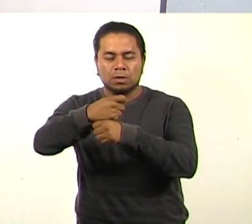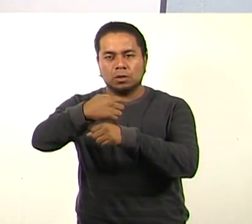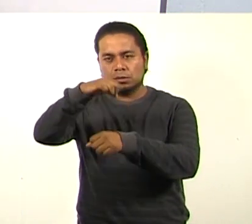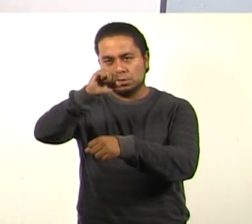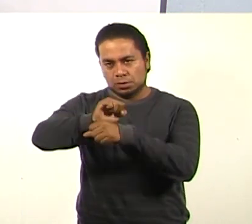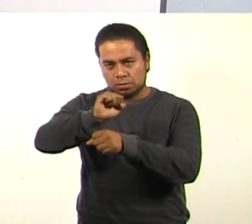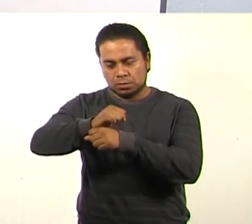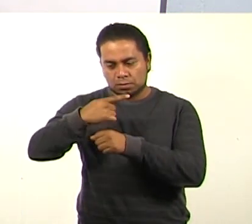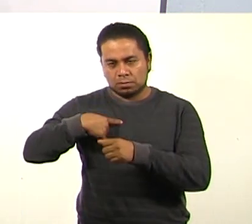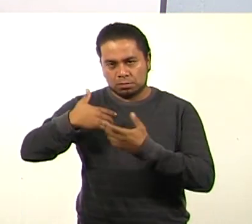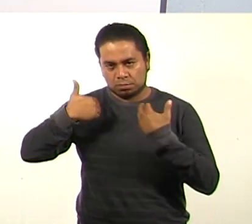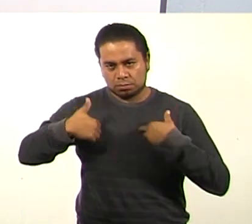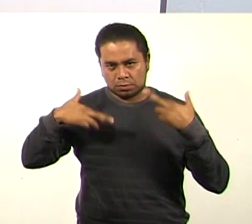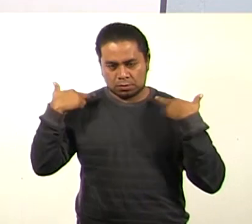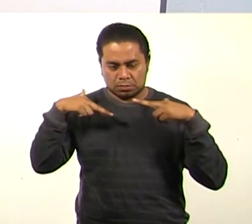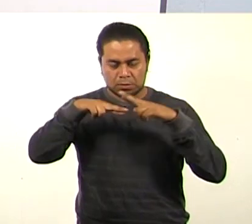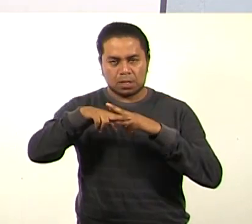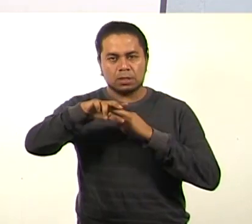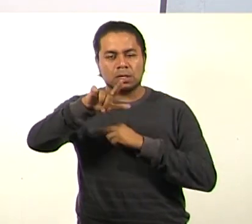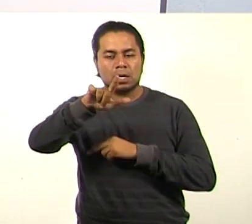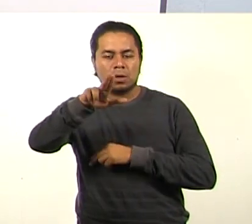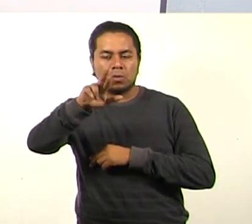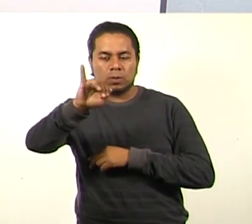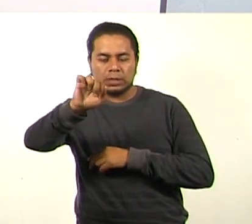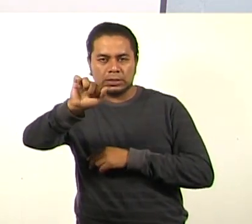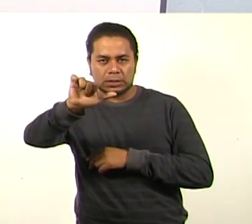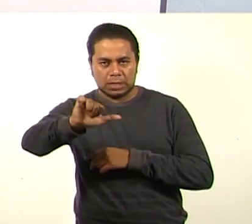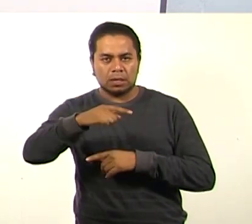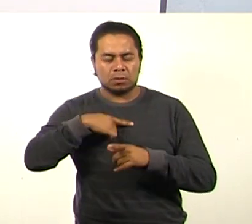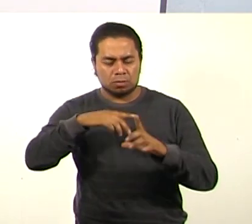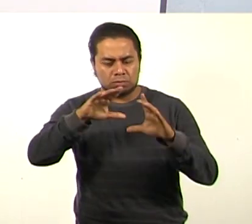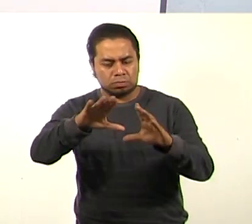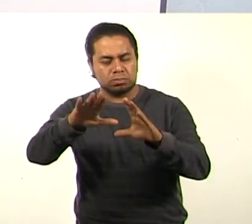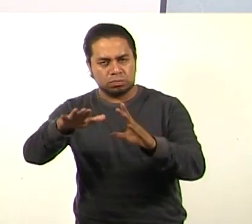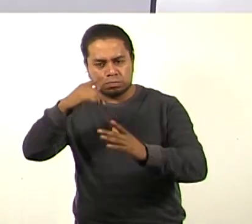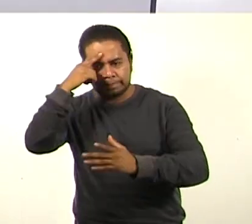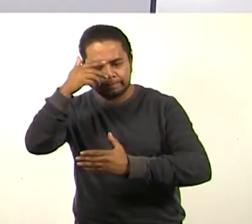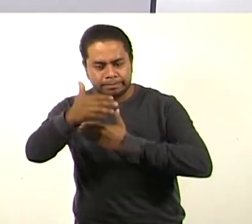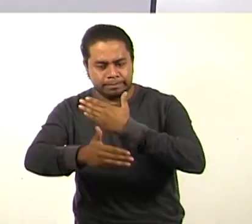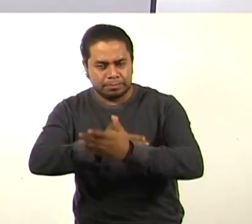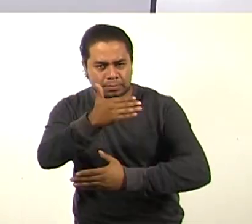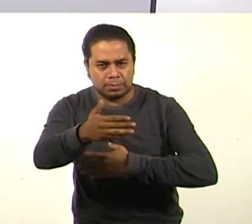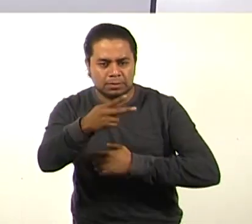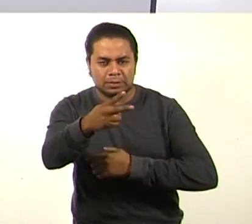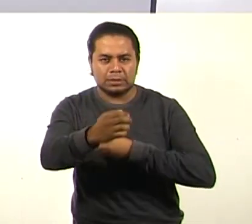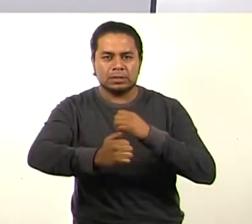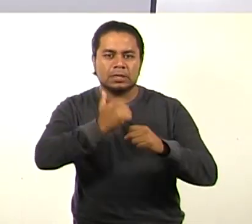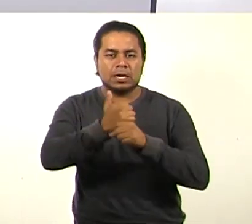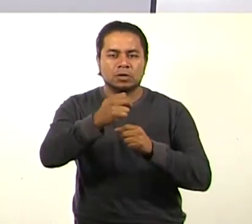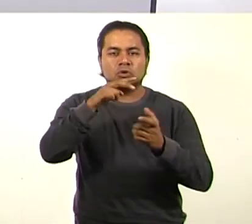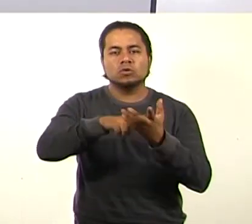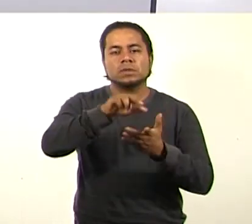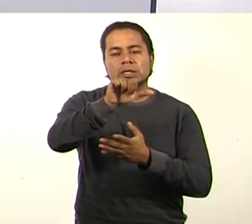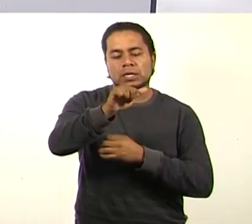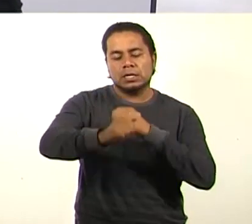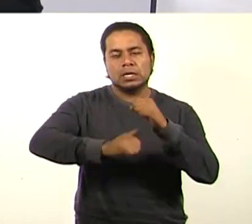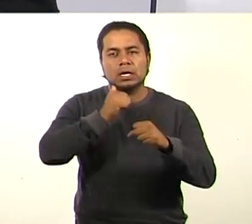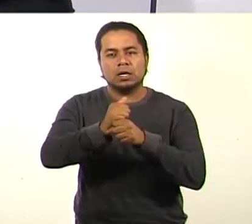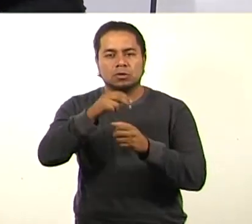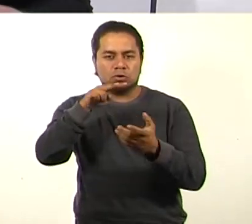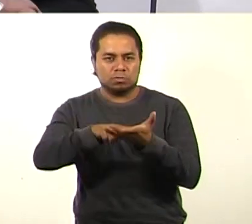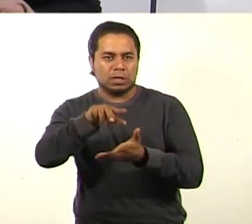secundaria. Soy la maestra Luisa Lasga y voy a acompañarlos en un recorrido por el ciclo escolar